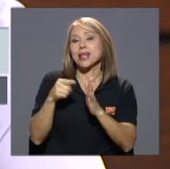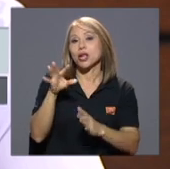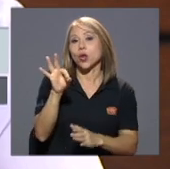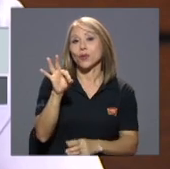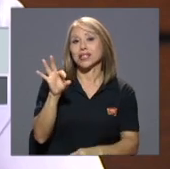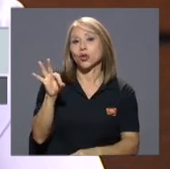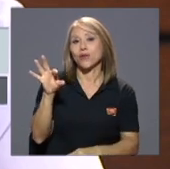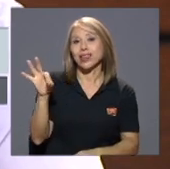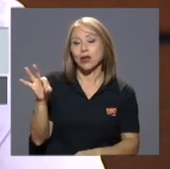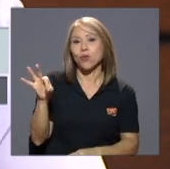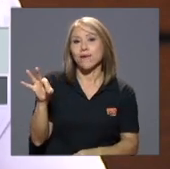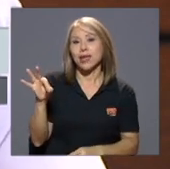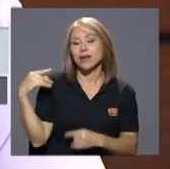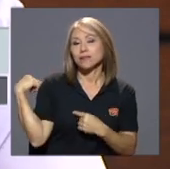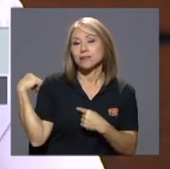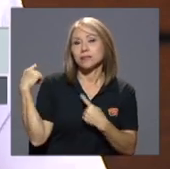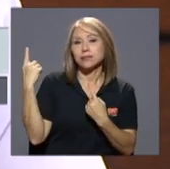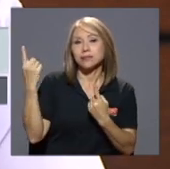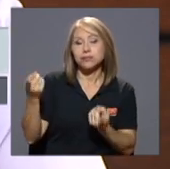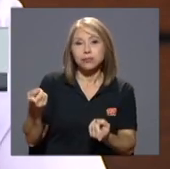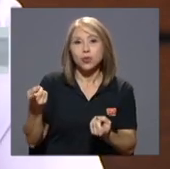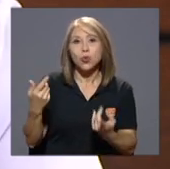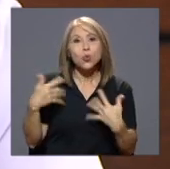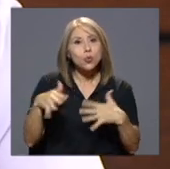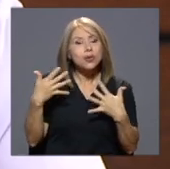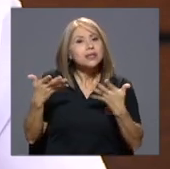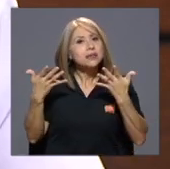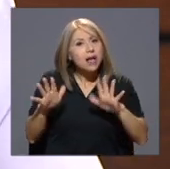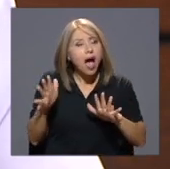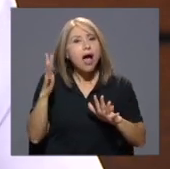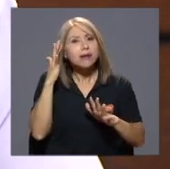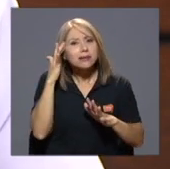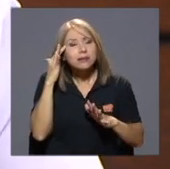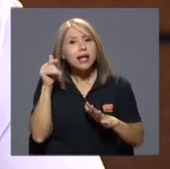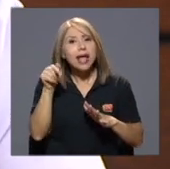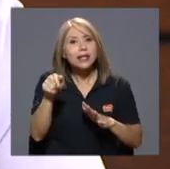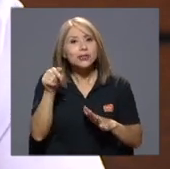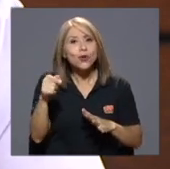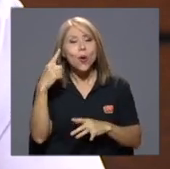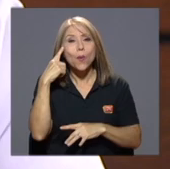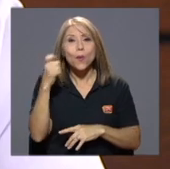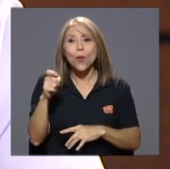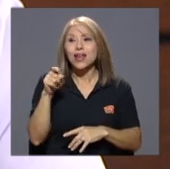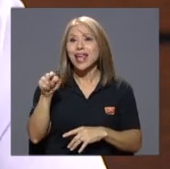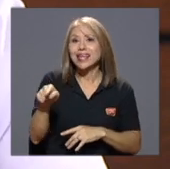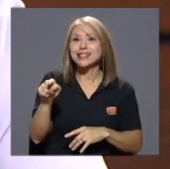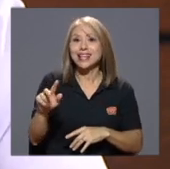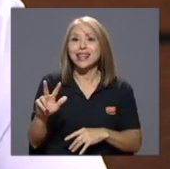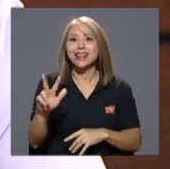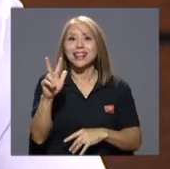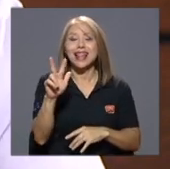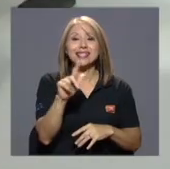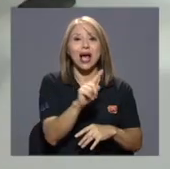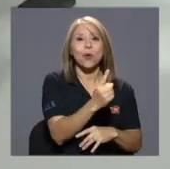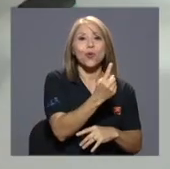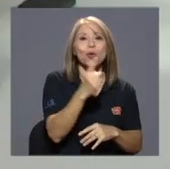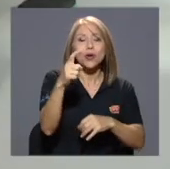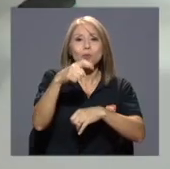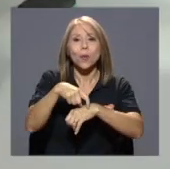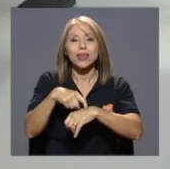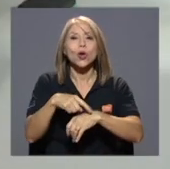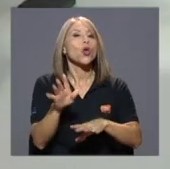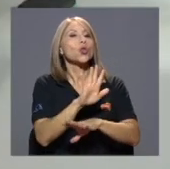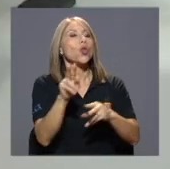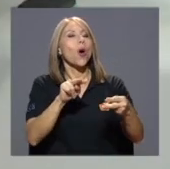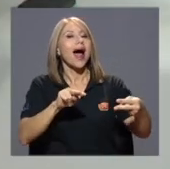casualmente casi que esa preocupación estaba ahí, ¿verdad? Pues sobre todo por ese 3-1 en un momento determinado. No, pero más bien al bebé, o